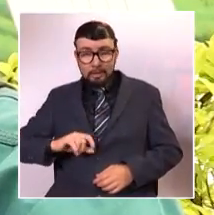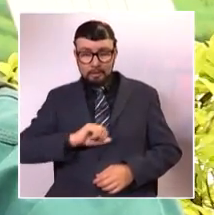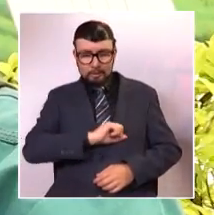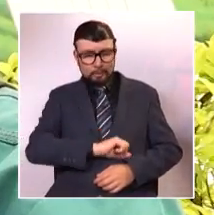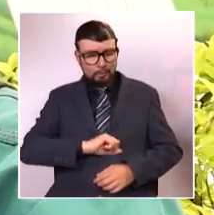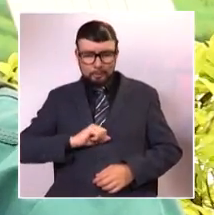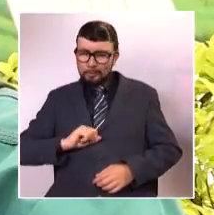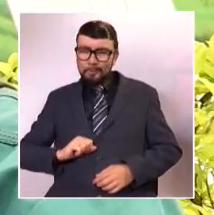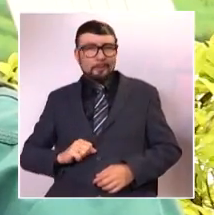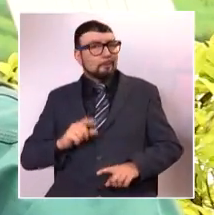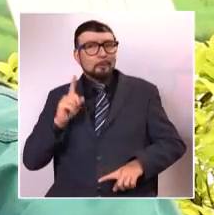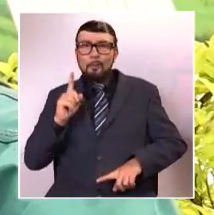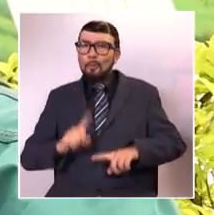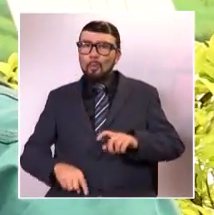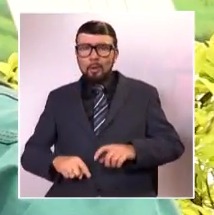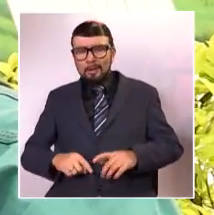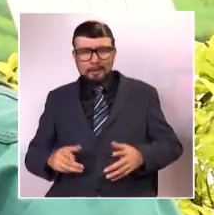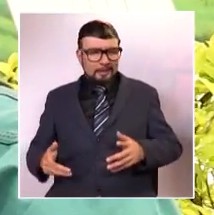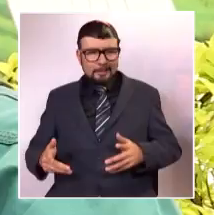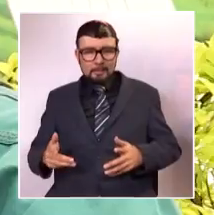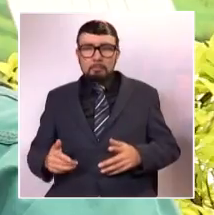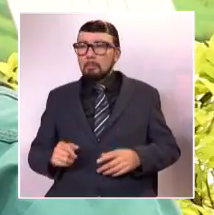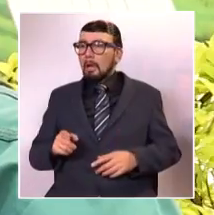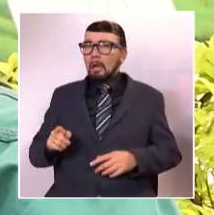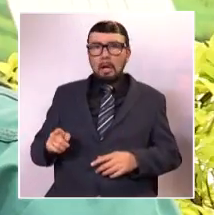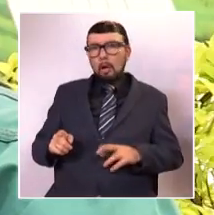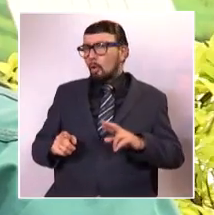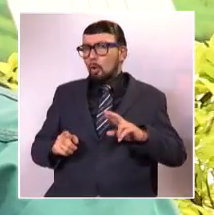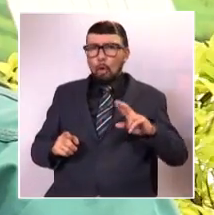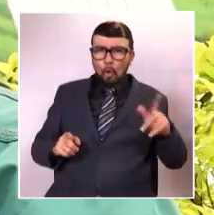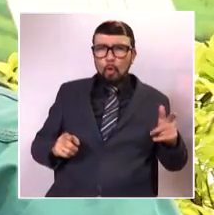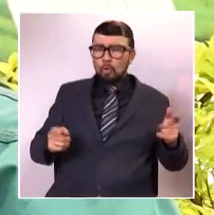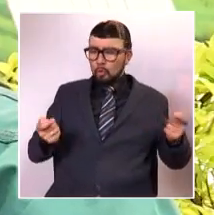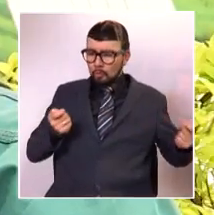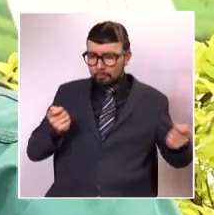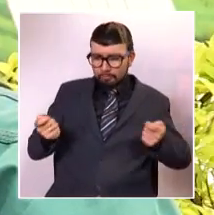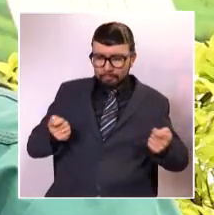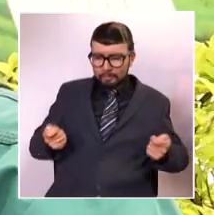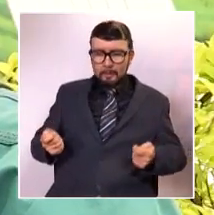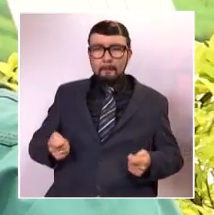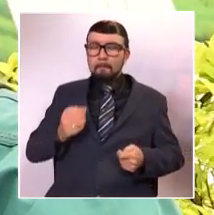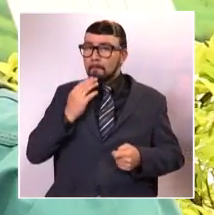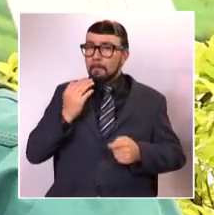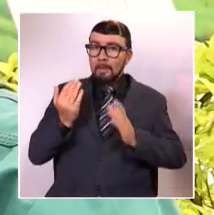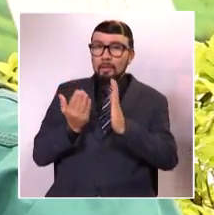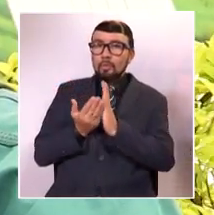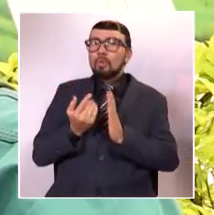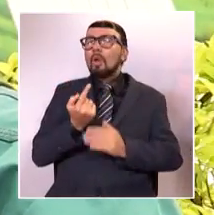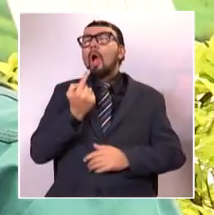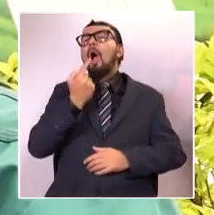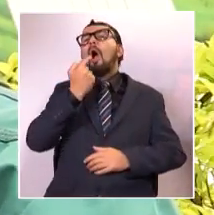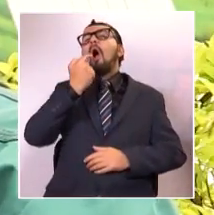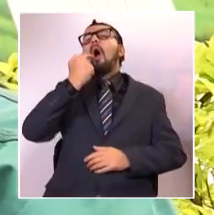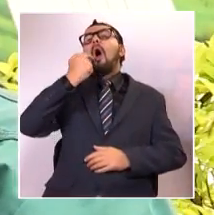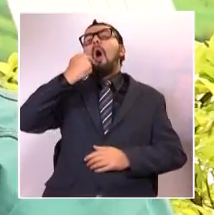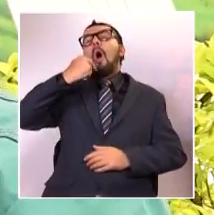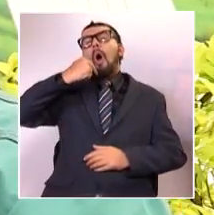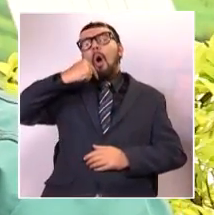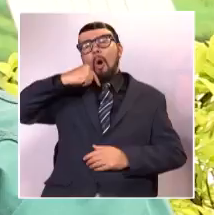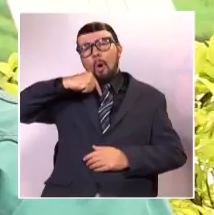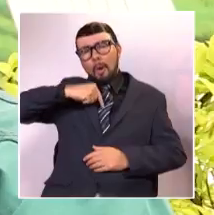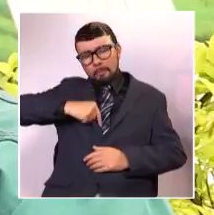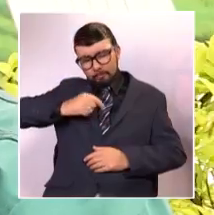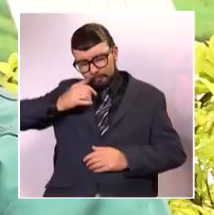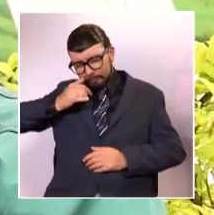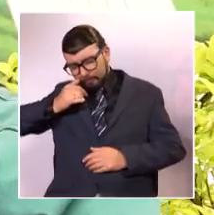tenga aire. Entonces, para esto sí es importante complementarlo con los estudios endoscópicos, donde a través de